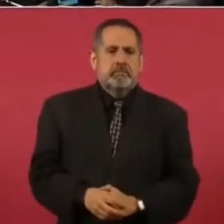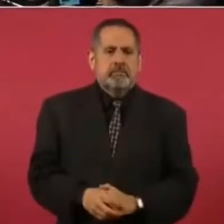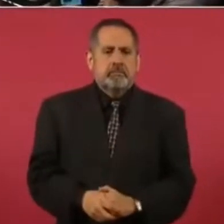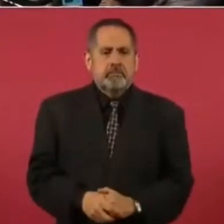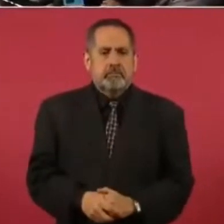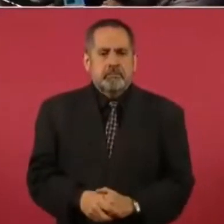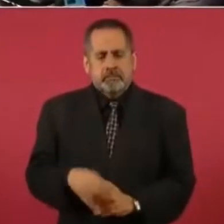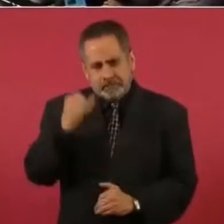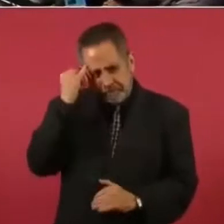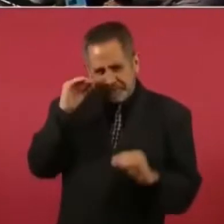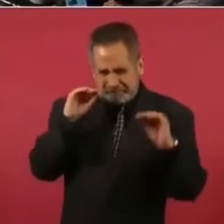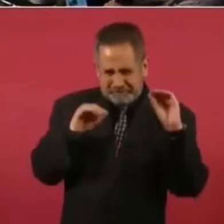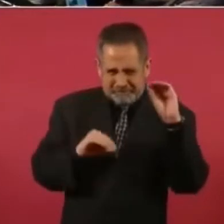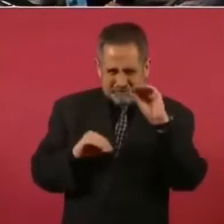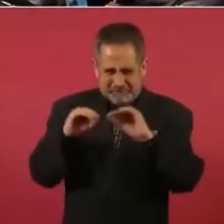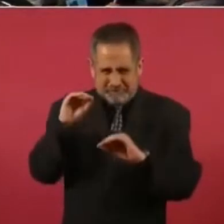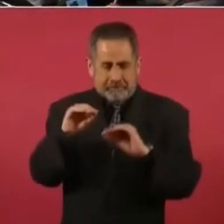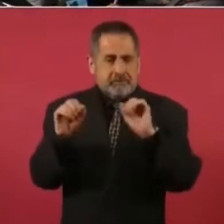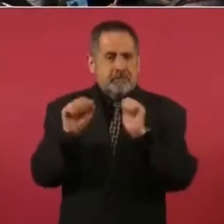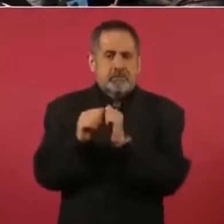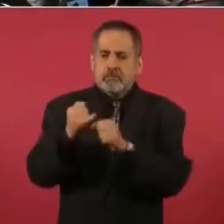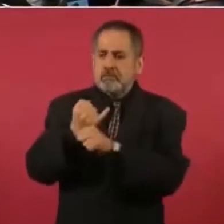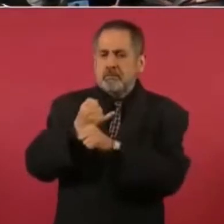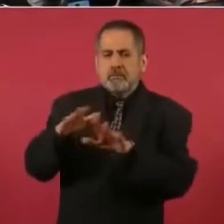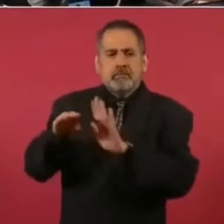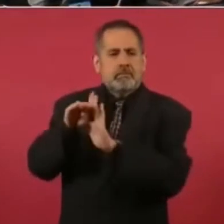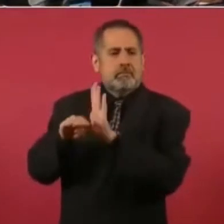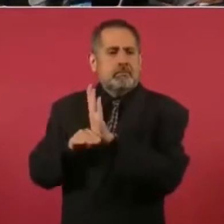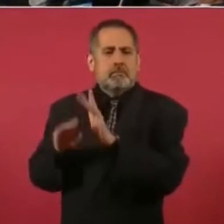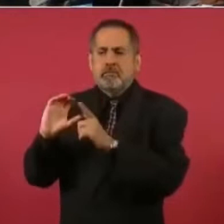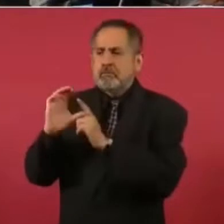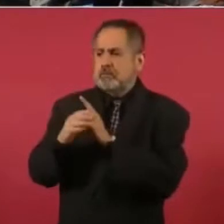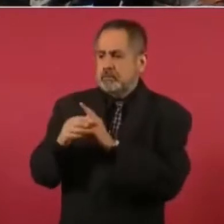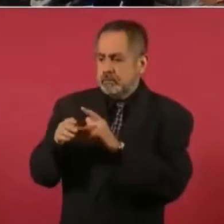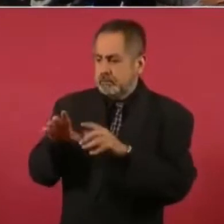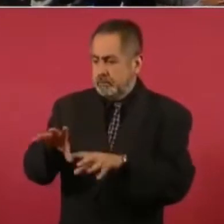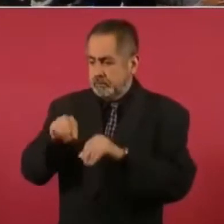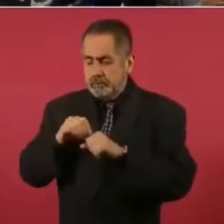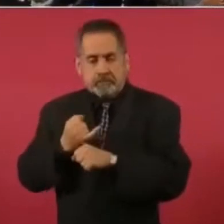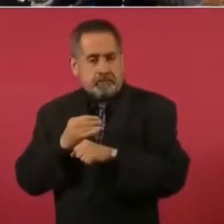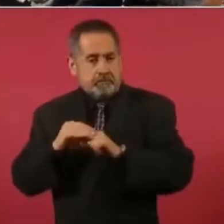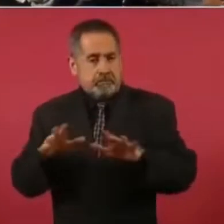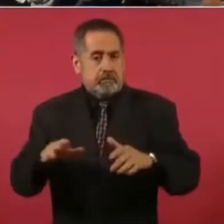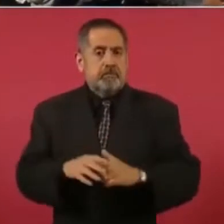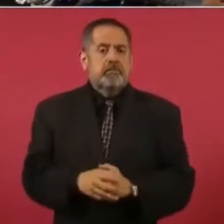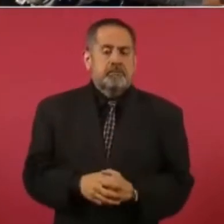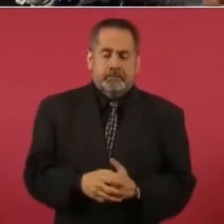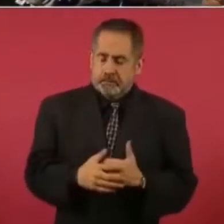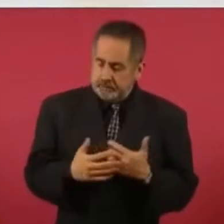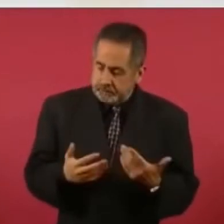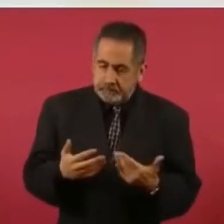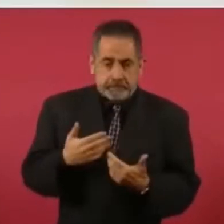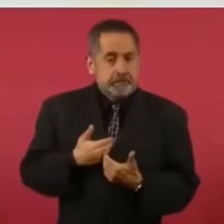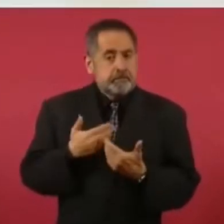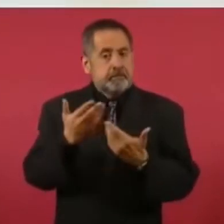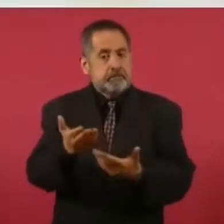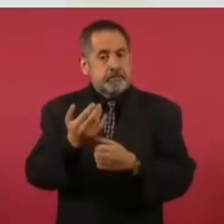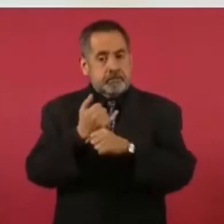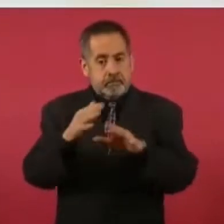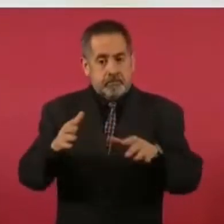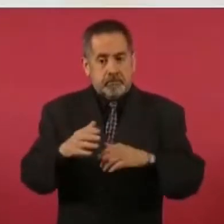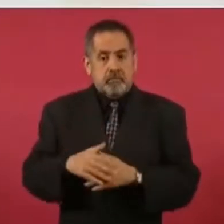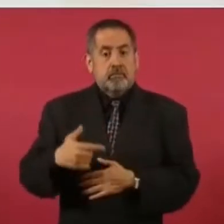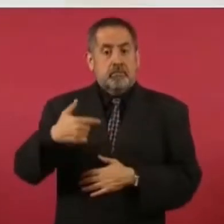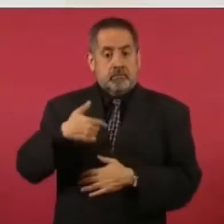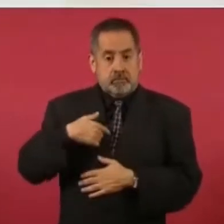del rompecabezas que estamos armando con el informe de la comisión. Y yo, la información que les brindé, pues yo